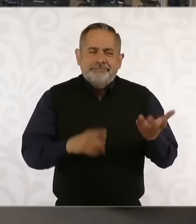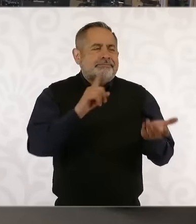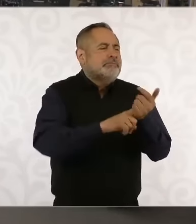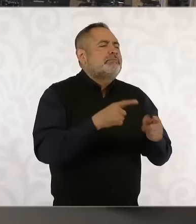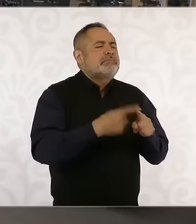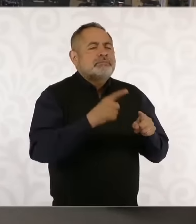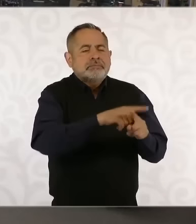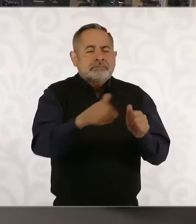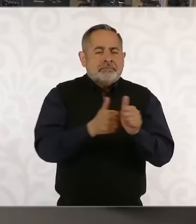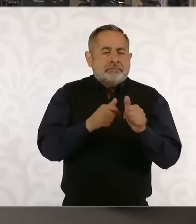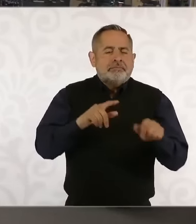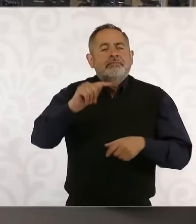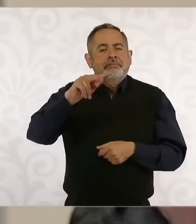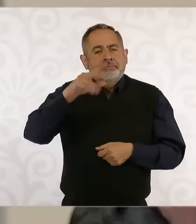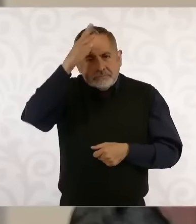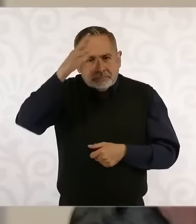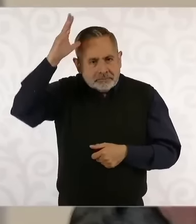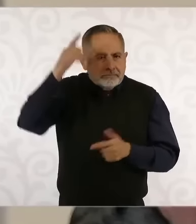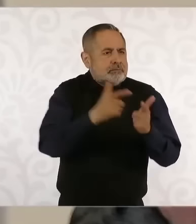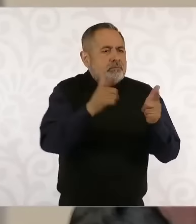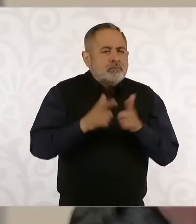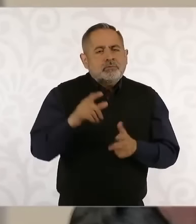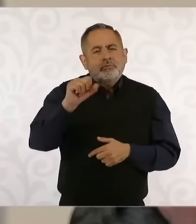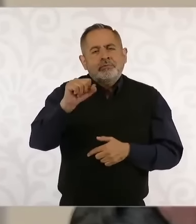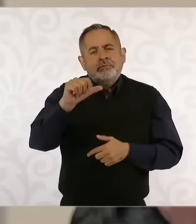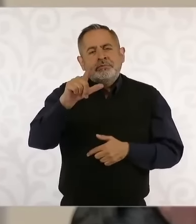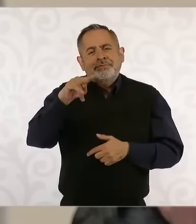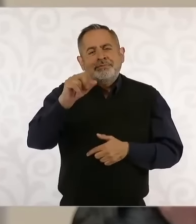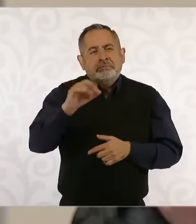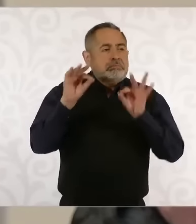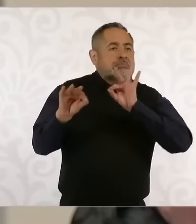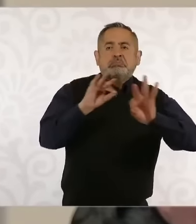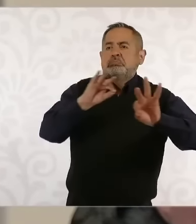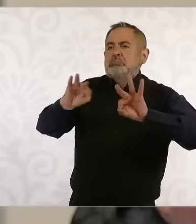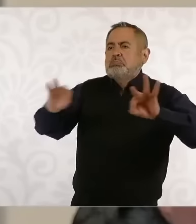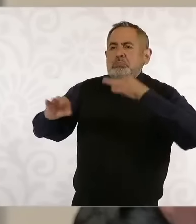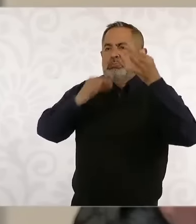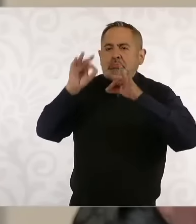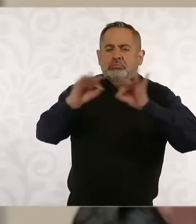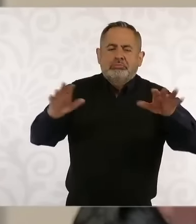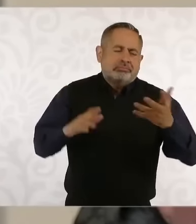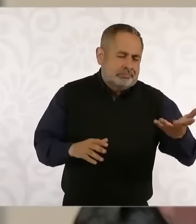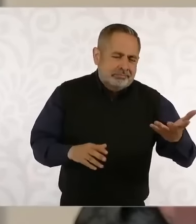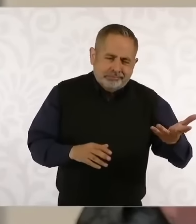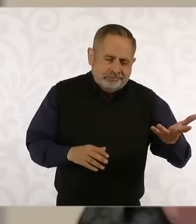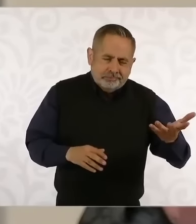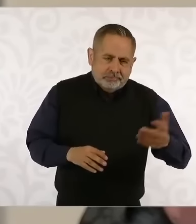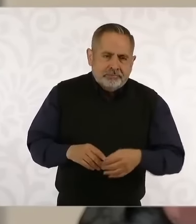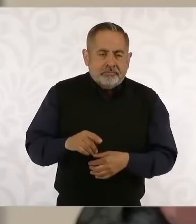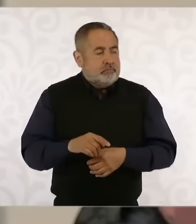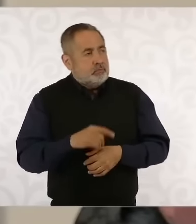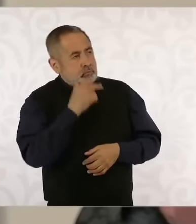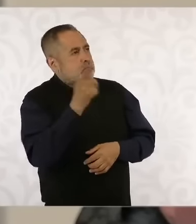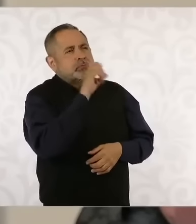sí, Televisión Azteca y el Grupo Salinas. En alguna ocasión, bueno, no alguna ocasión, fue exactamente en los sismos